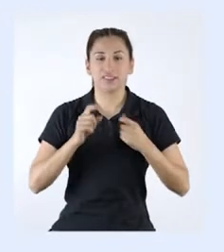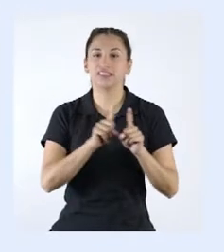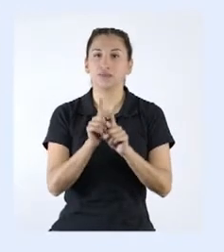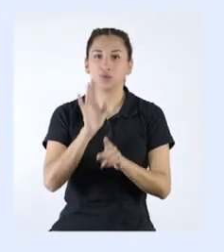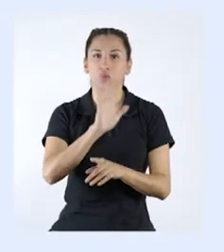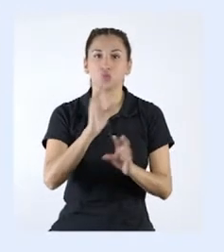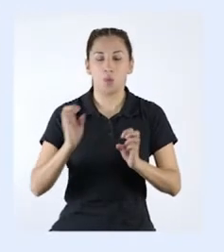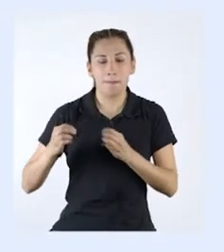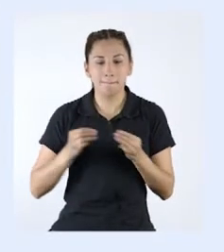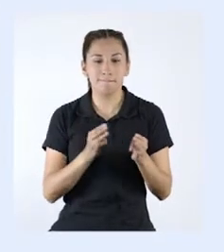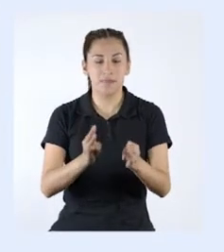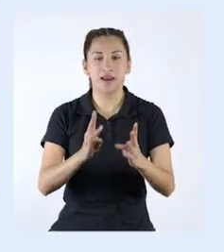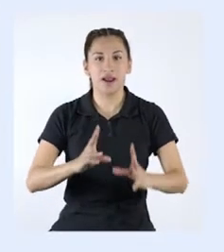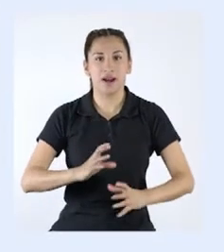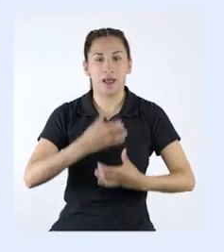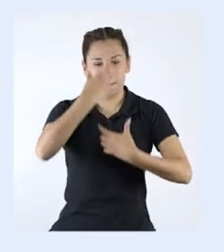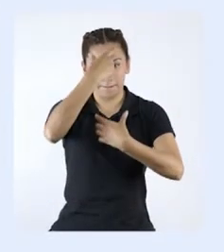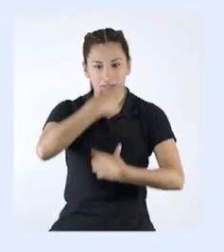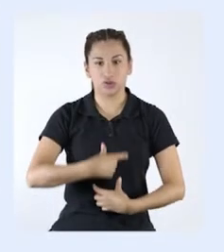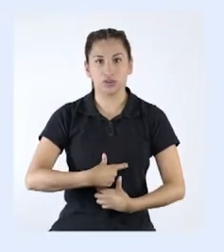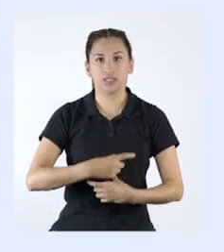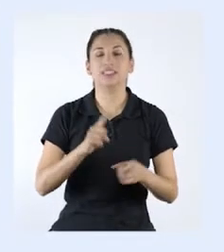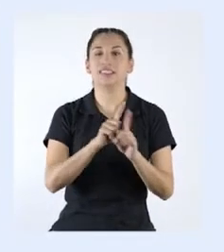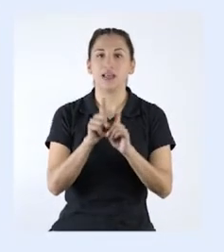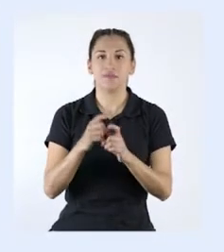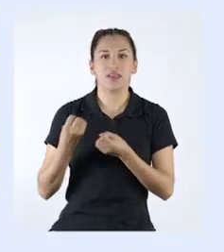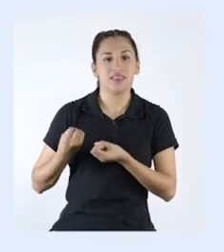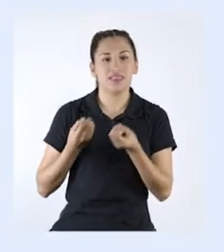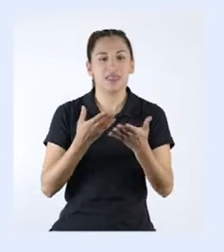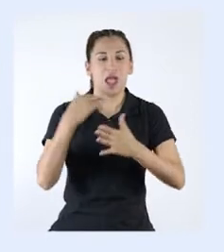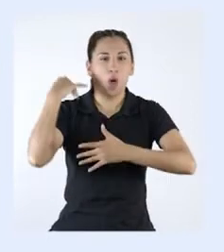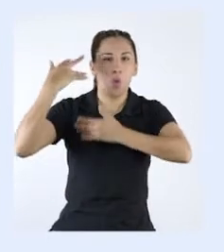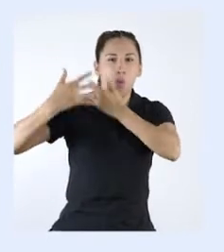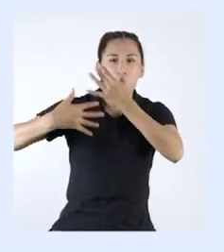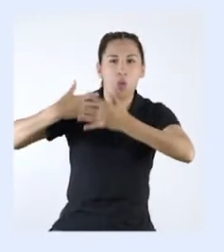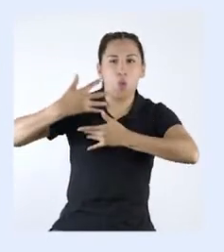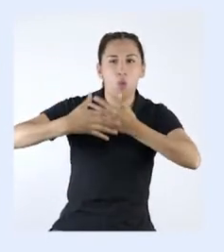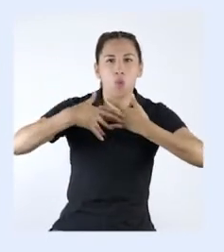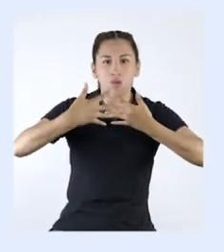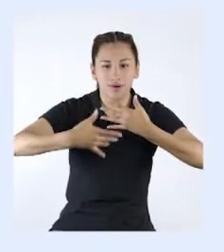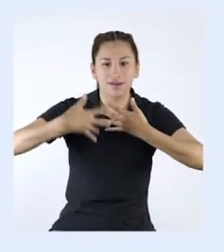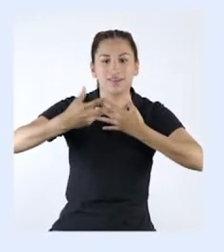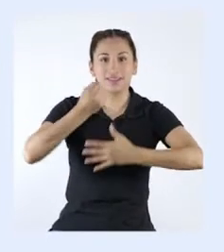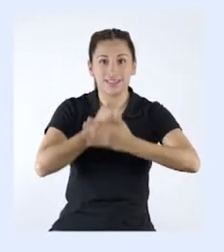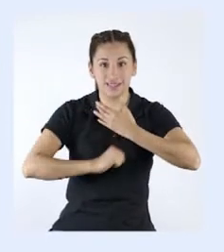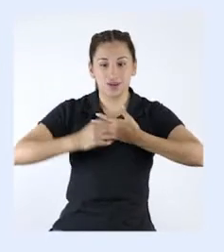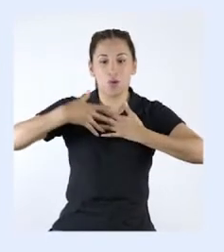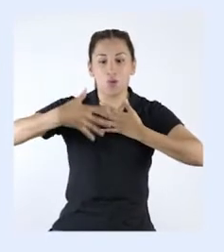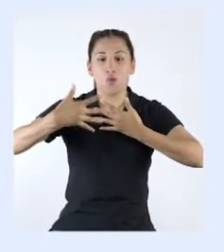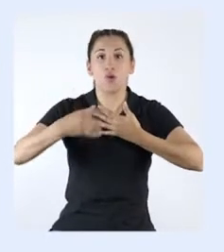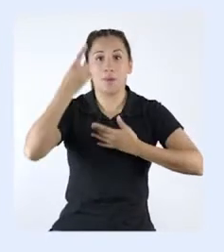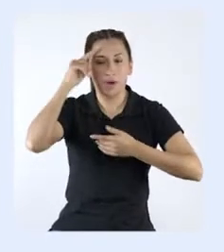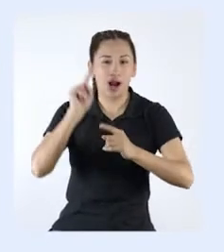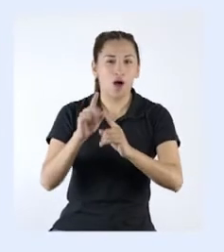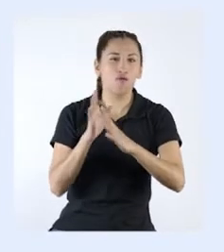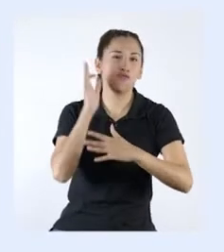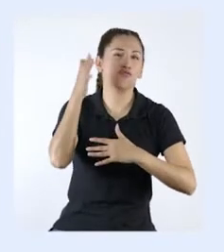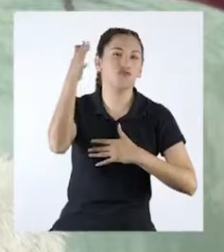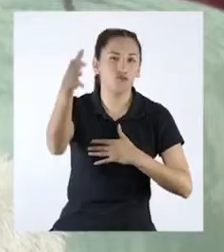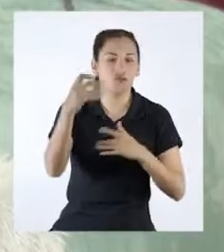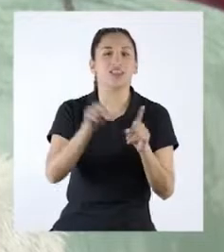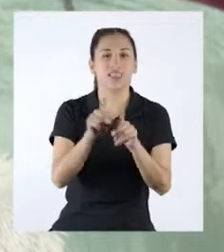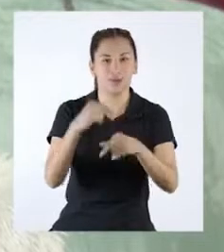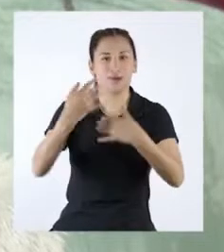y de su manera de ser. Y es también el legado que se deja a las generaciones futuras.